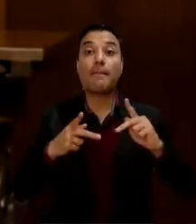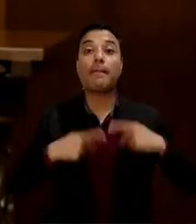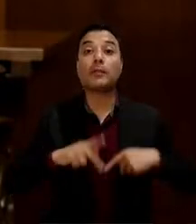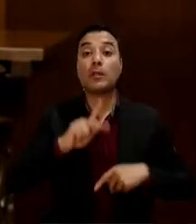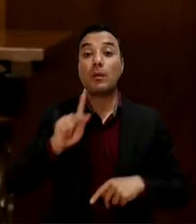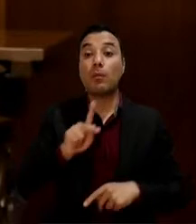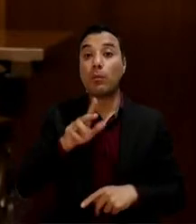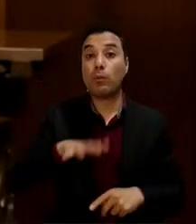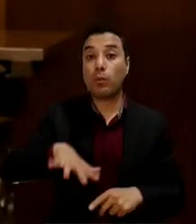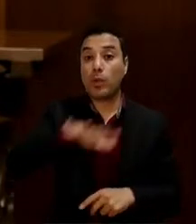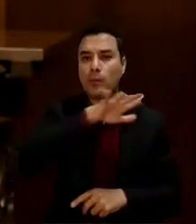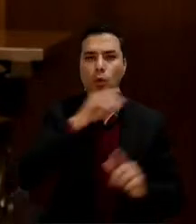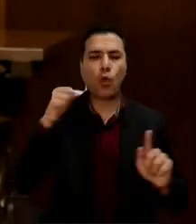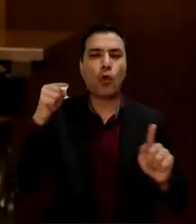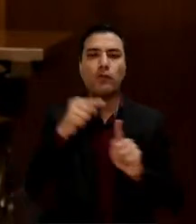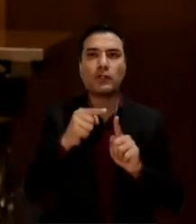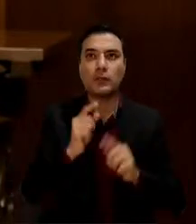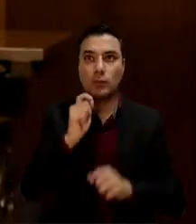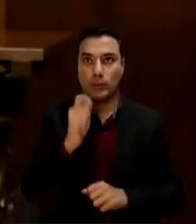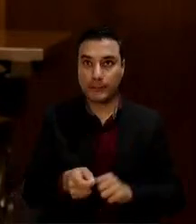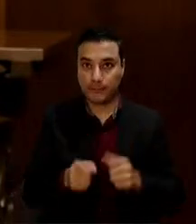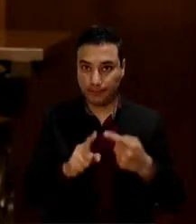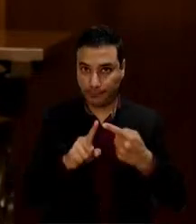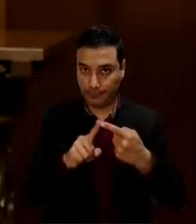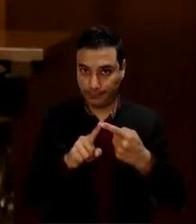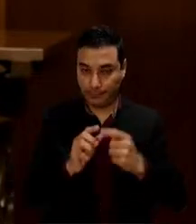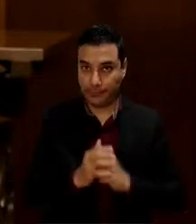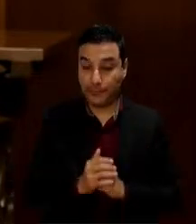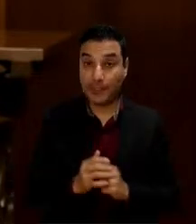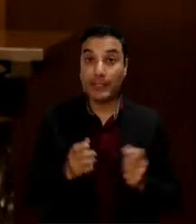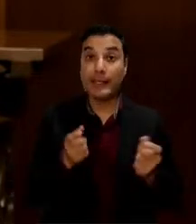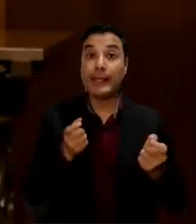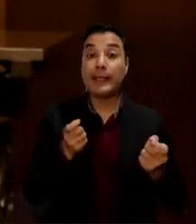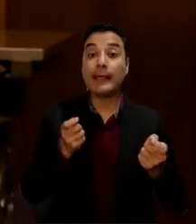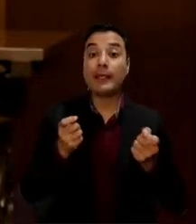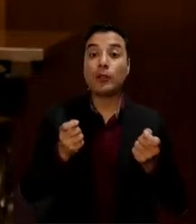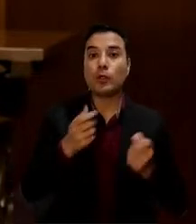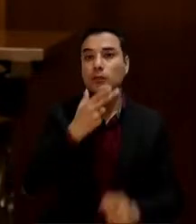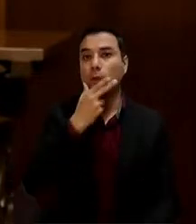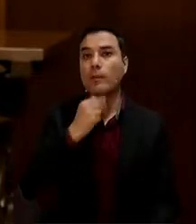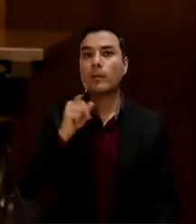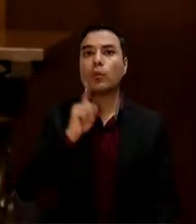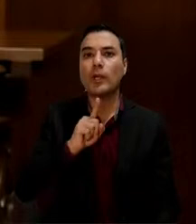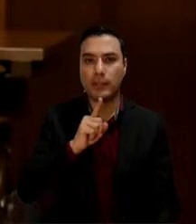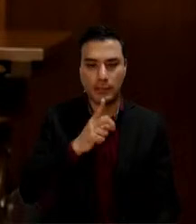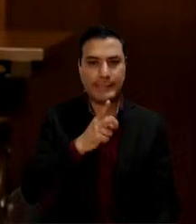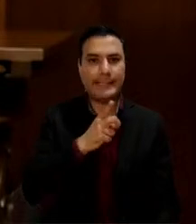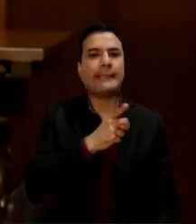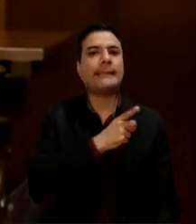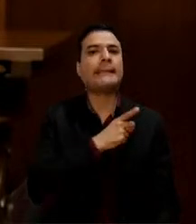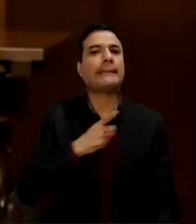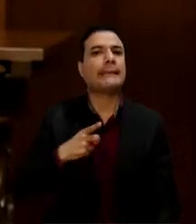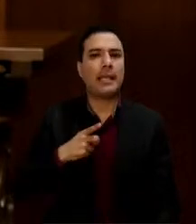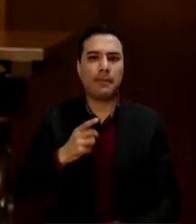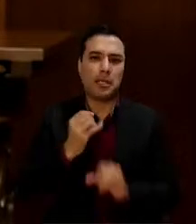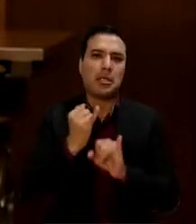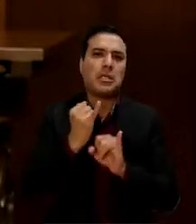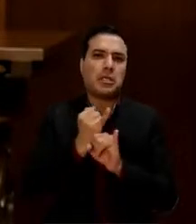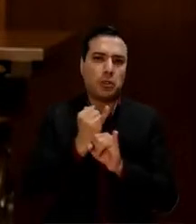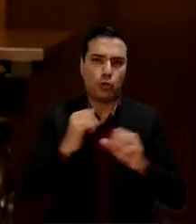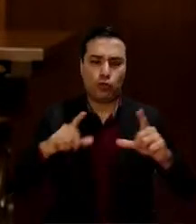objetivos: primero, que regidores y regidoras deban publicar en los medios electrónicos oficiales